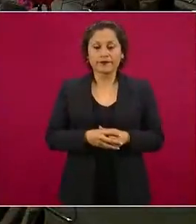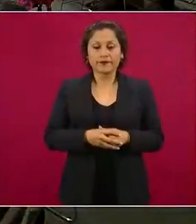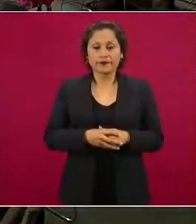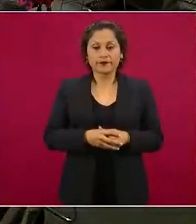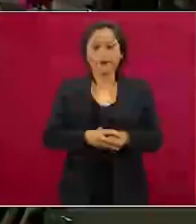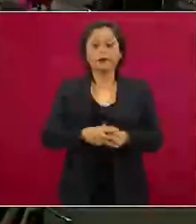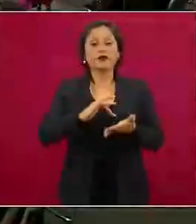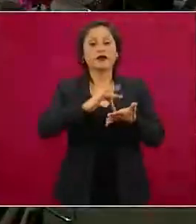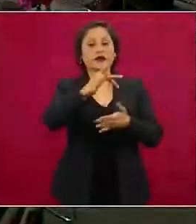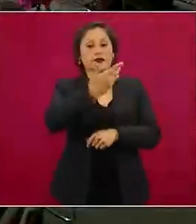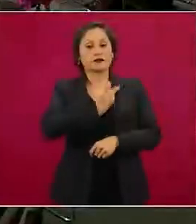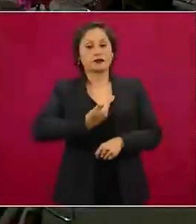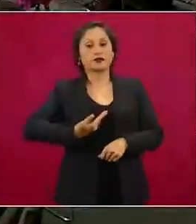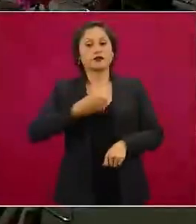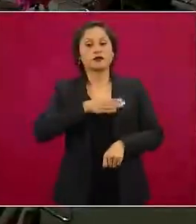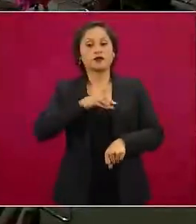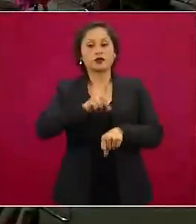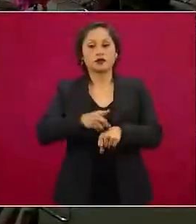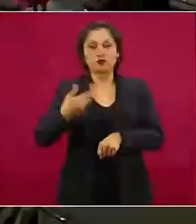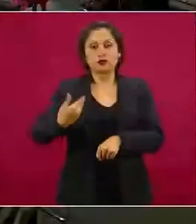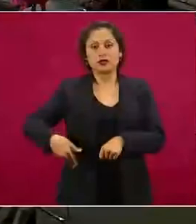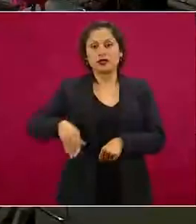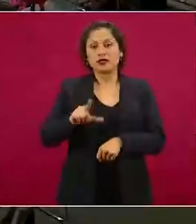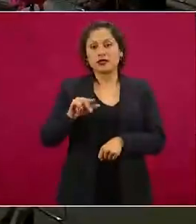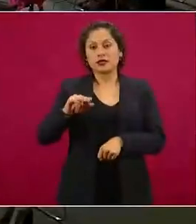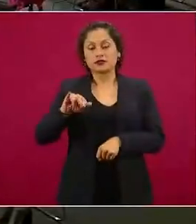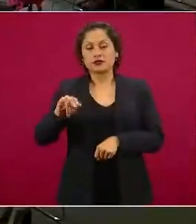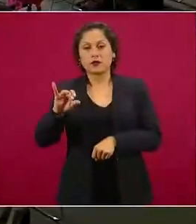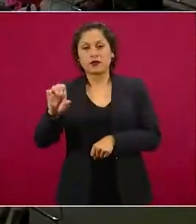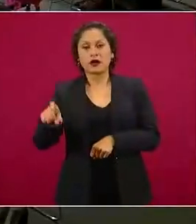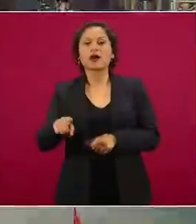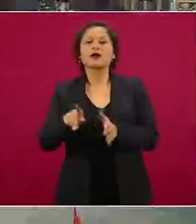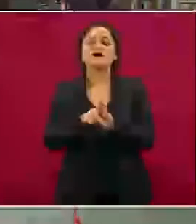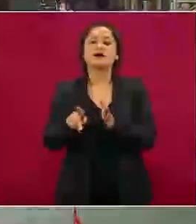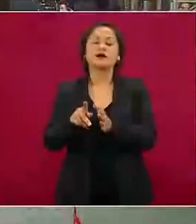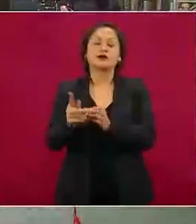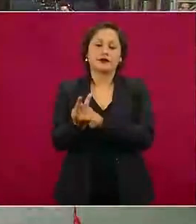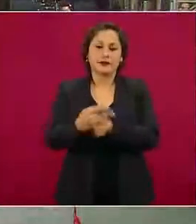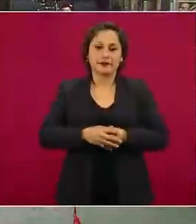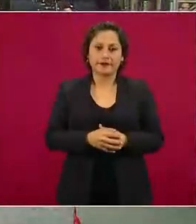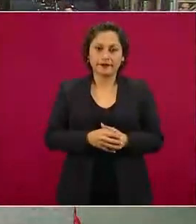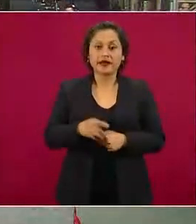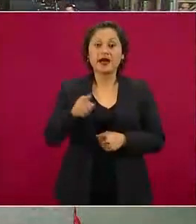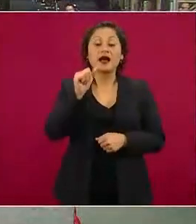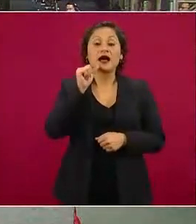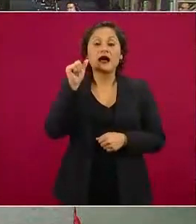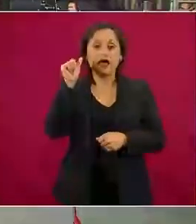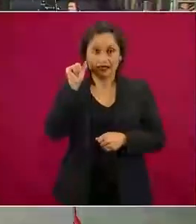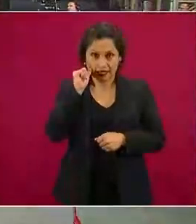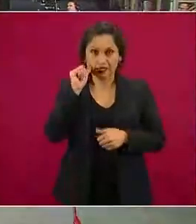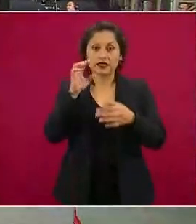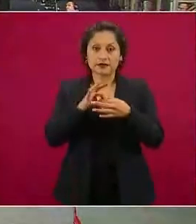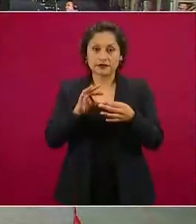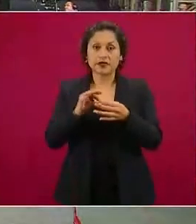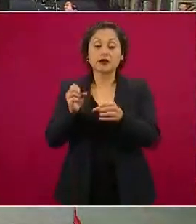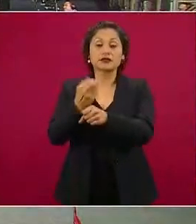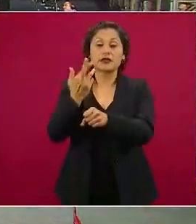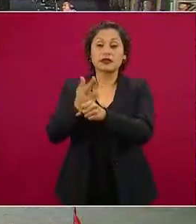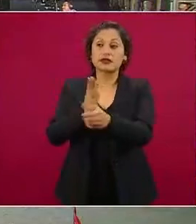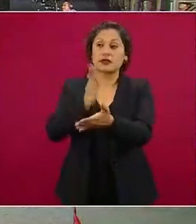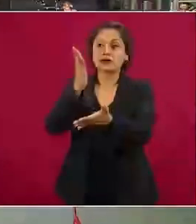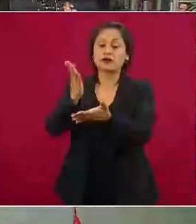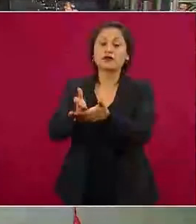Gracias, presidente. Buen día. Dalila Escobar, de Atiempo.tv. Allá que hablaba del secretario de Educación Pública, ayer que compareció en el Senado de la